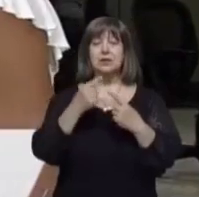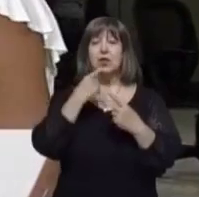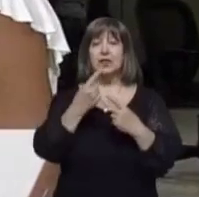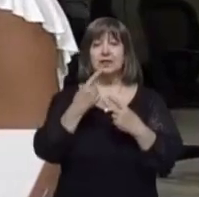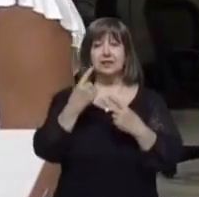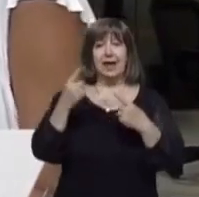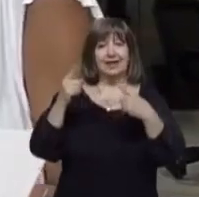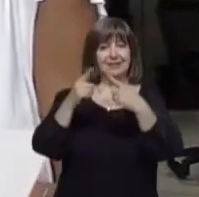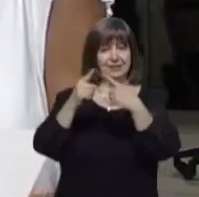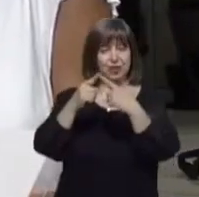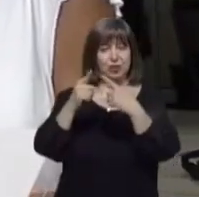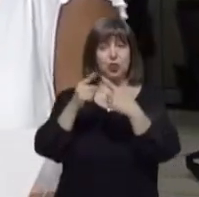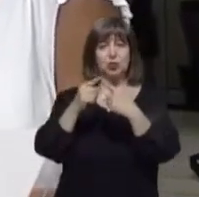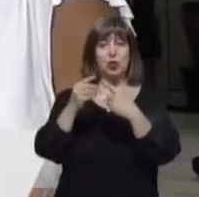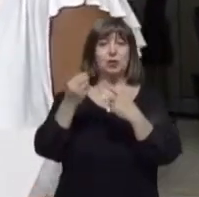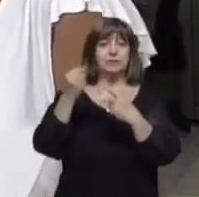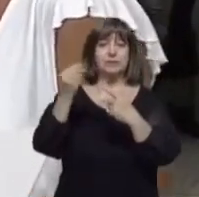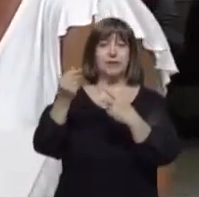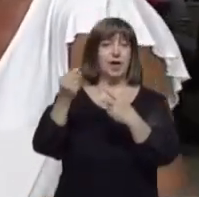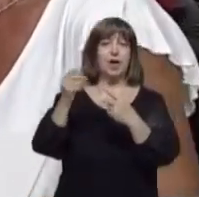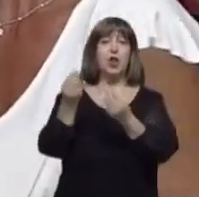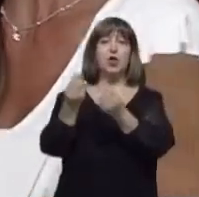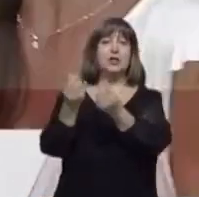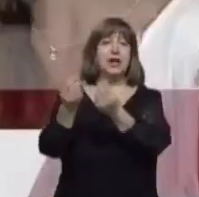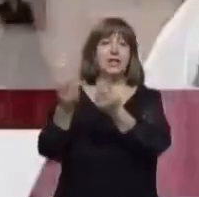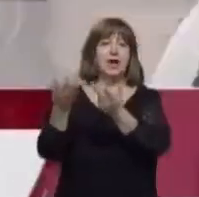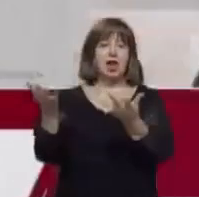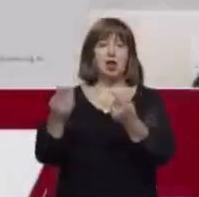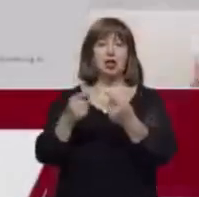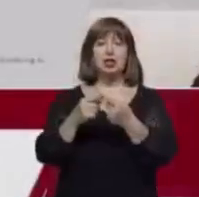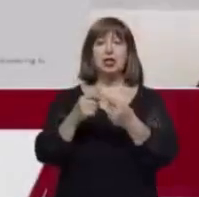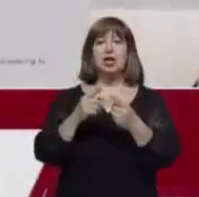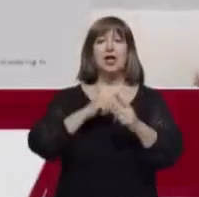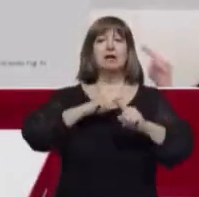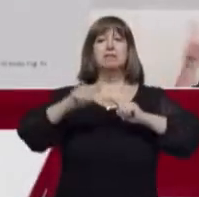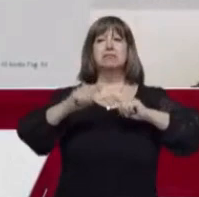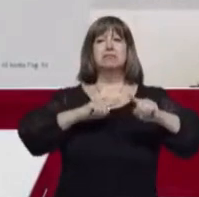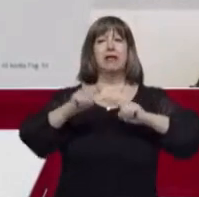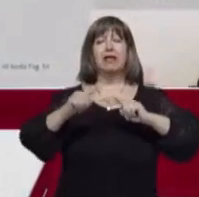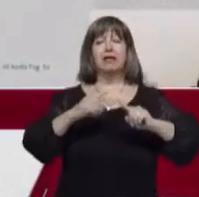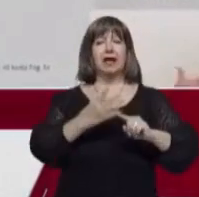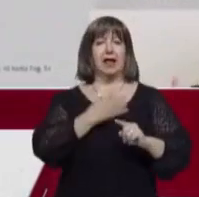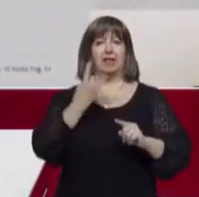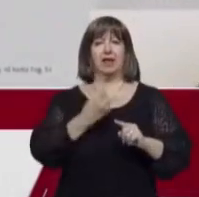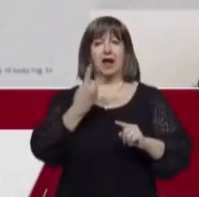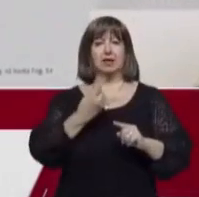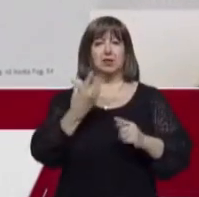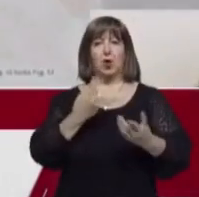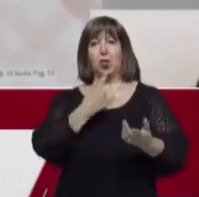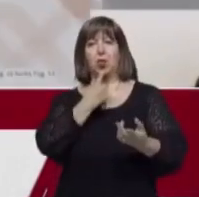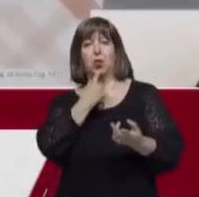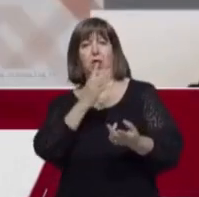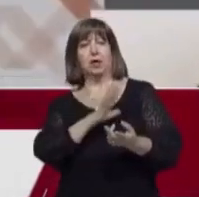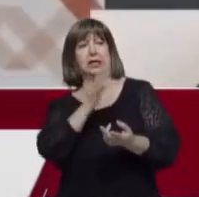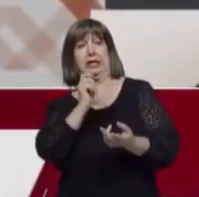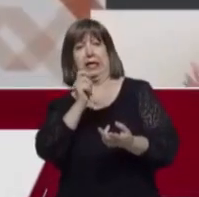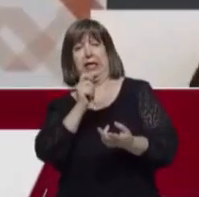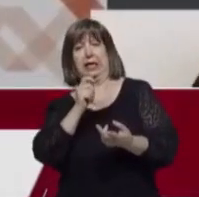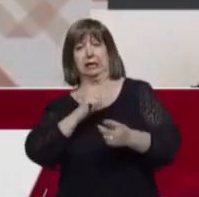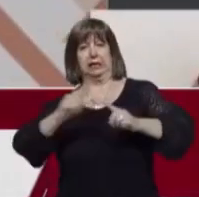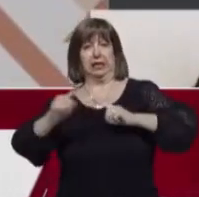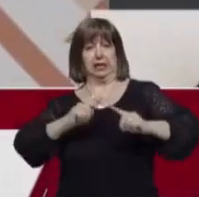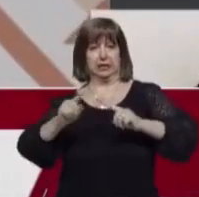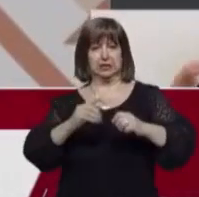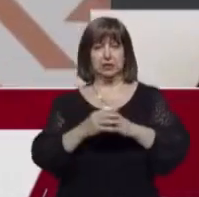el instituto no servía para nada y que estaba dirigido por personas de dudosa idoneidad. ¿Qué opina de esto? Me